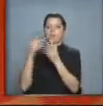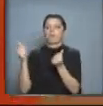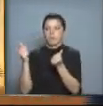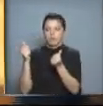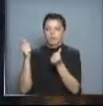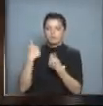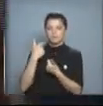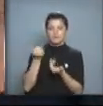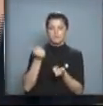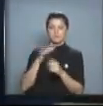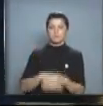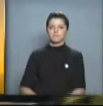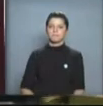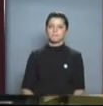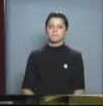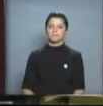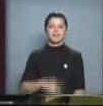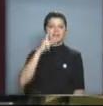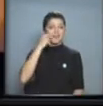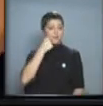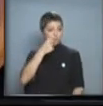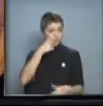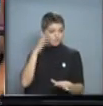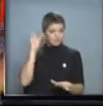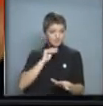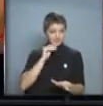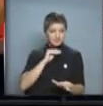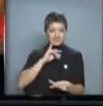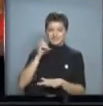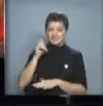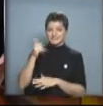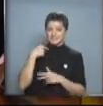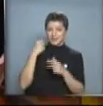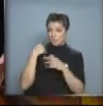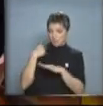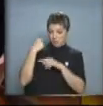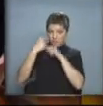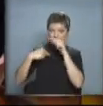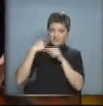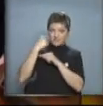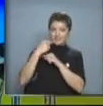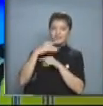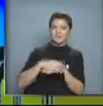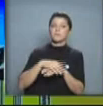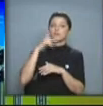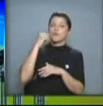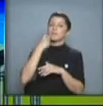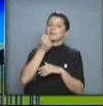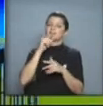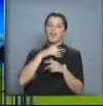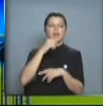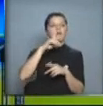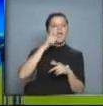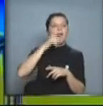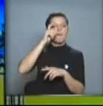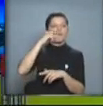mí atrapar al otro. Pero para vos escuchaste. Claro. Es que justamente es que lo que estaba diciendo, ¿viste? Continuar lo que decía. Que el tipo que tipo sale, vida, que sale, ¿viste? Que